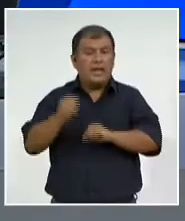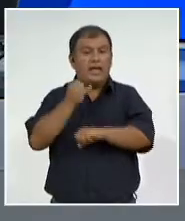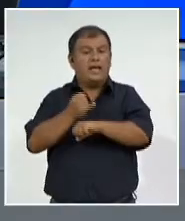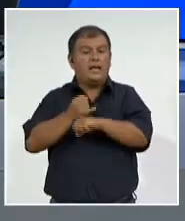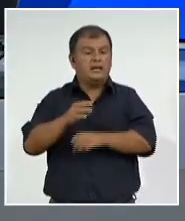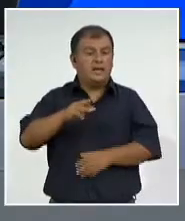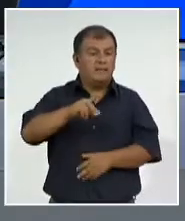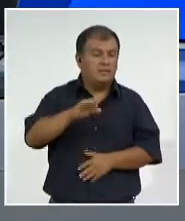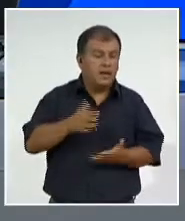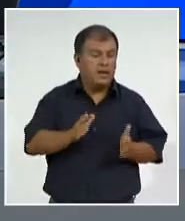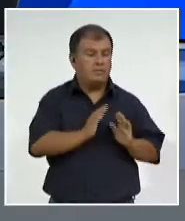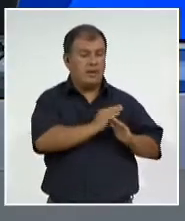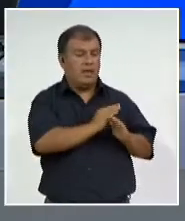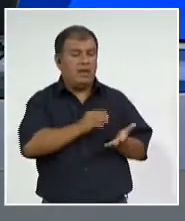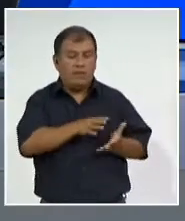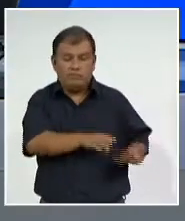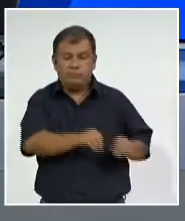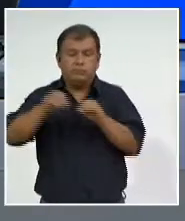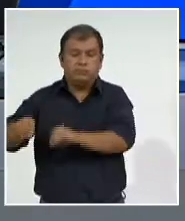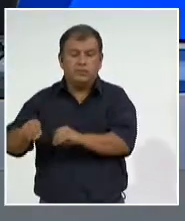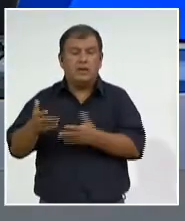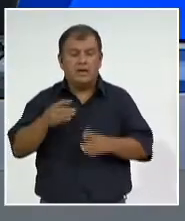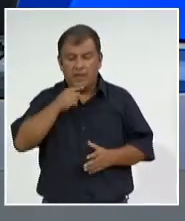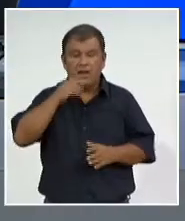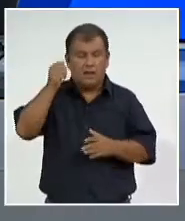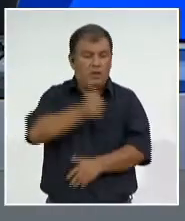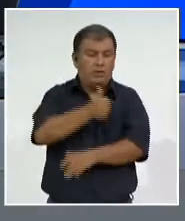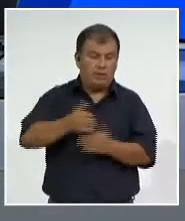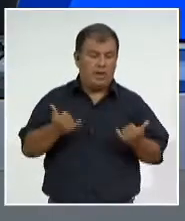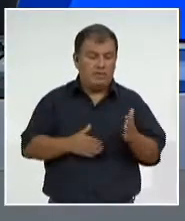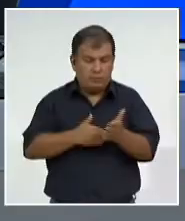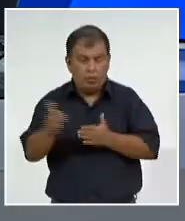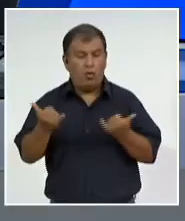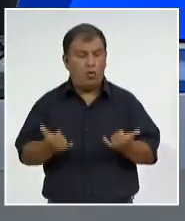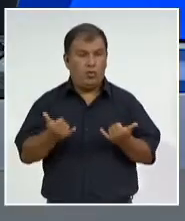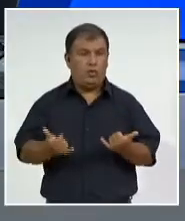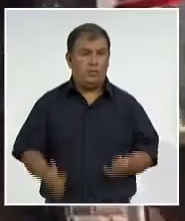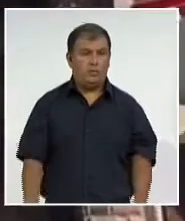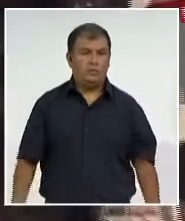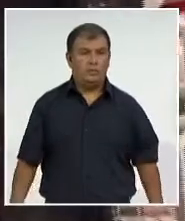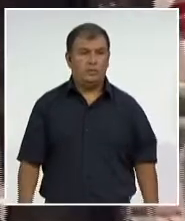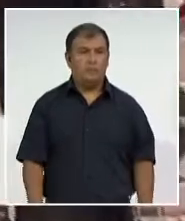a fin de evitar la deportación que las autoridades habían agendado para el día de hoy